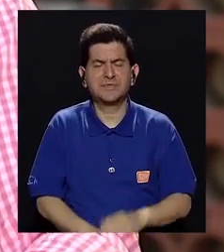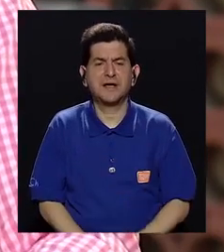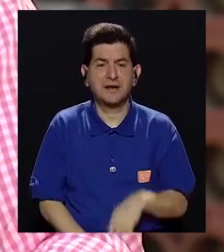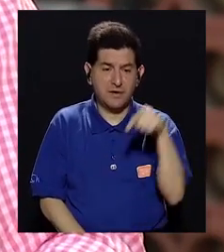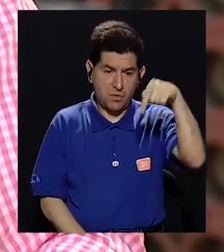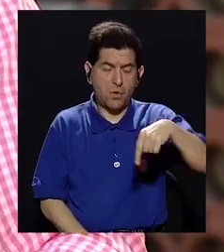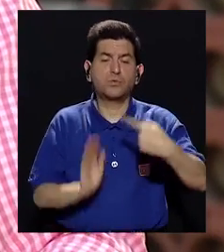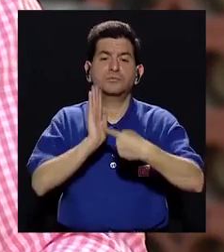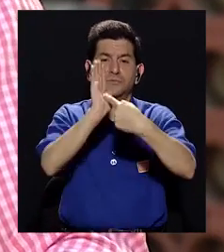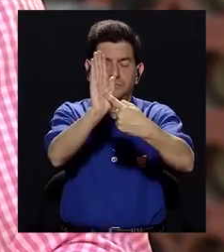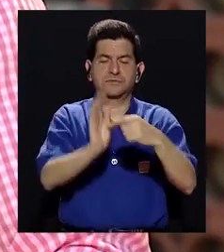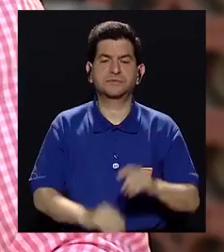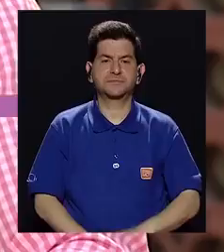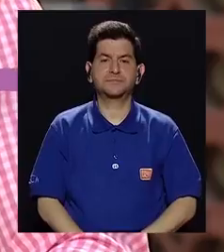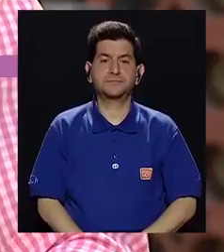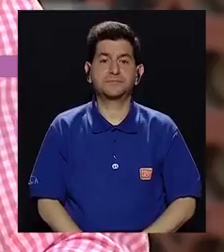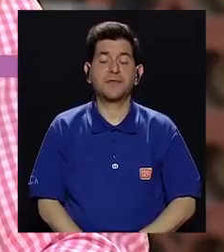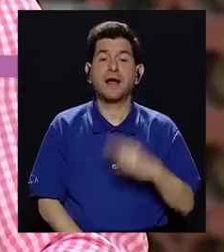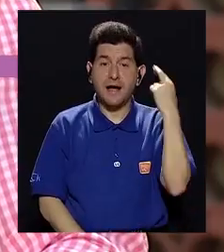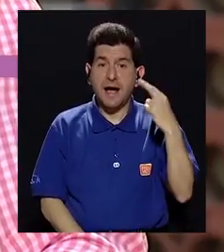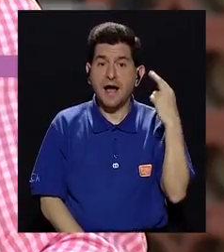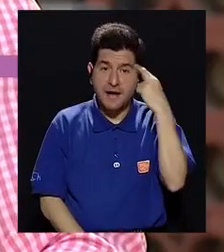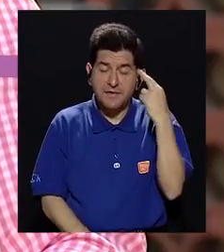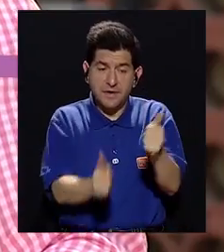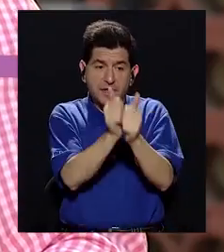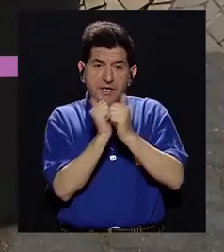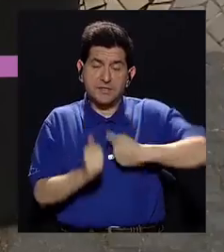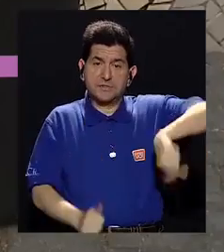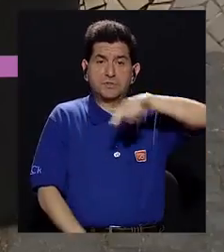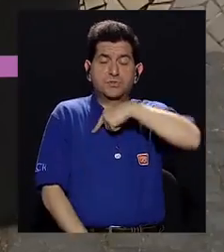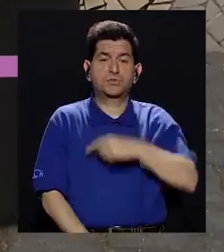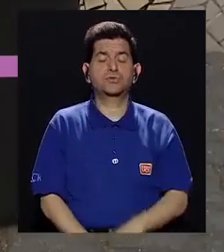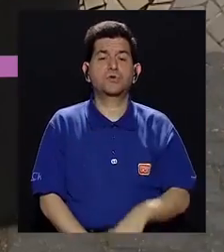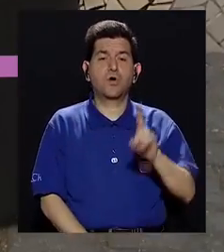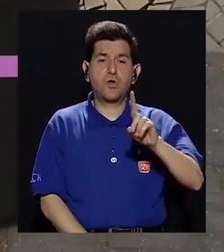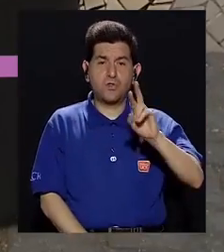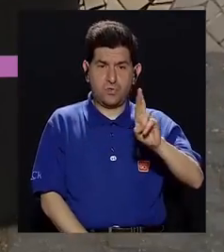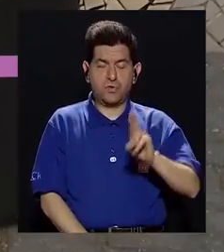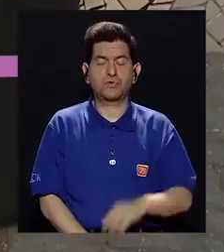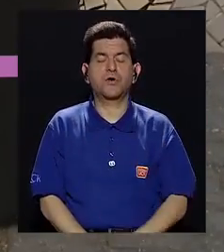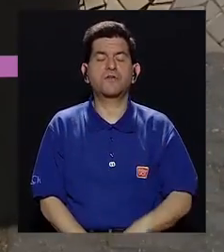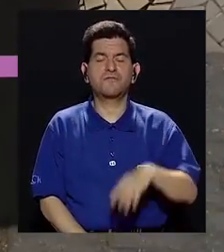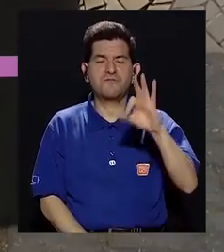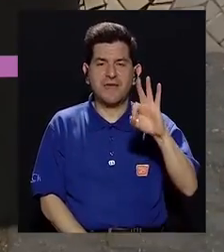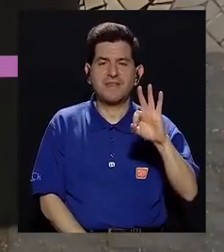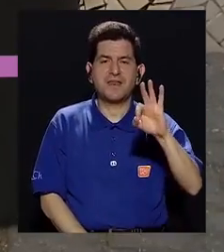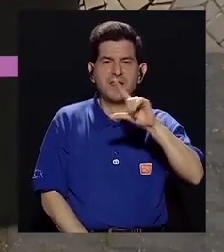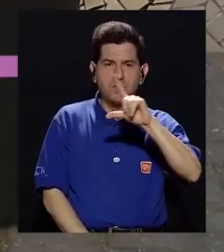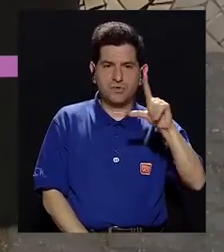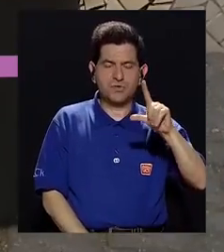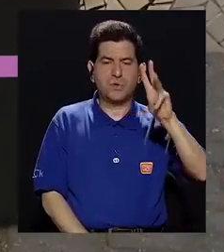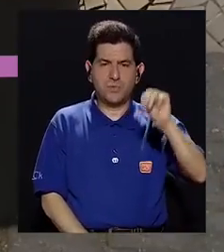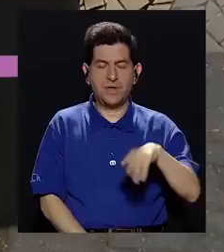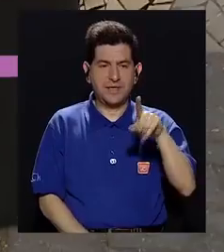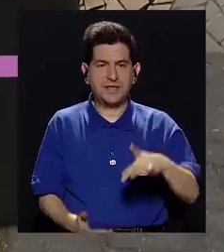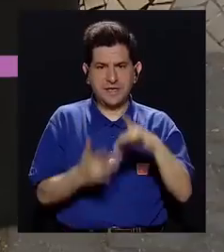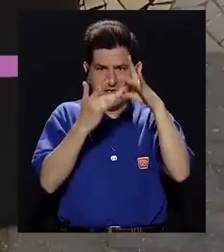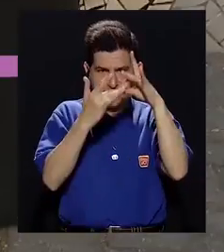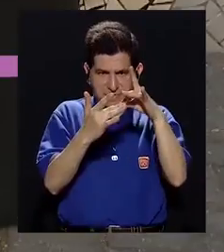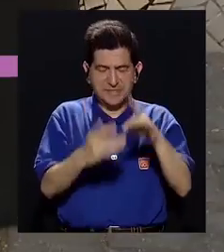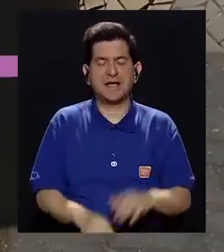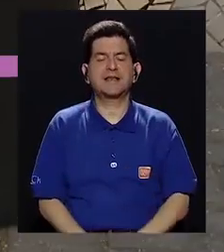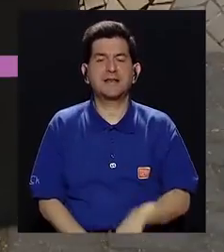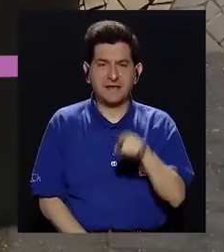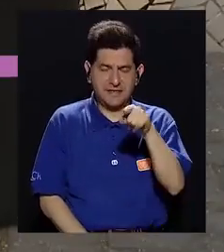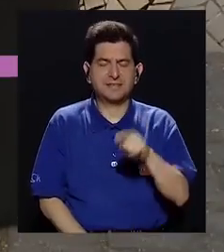Todo eso es lo que les traemos el día de hoy. Así es, y para ello nos acompaña el doctor Federico Llobet Matamoros. Él es especialista en